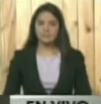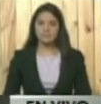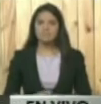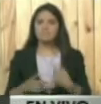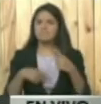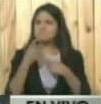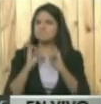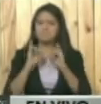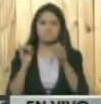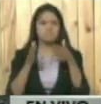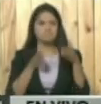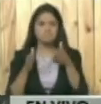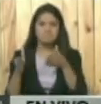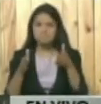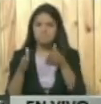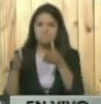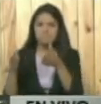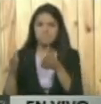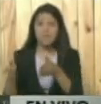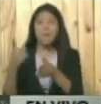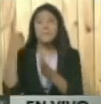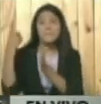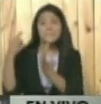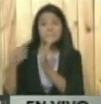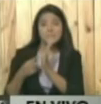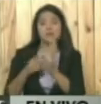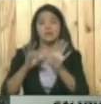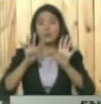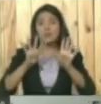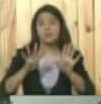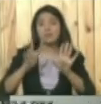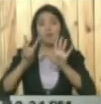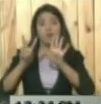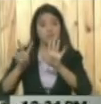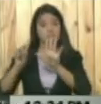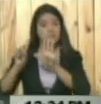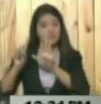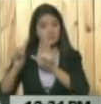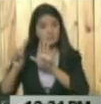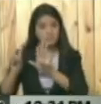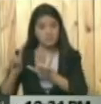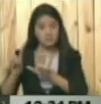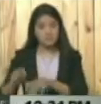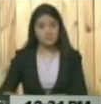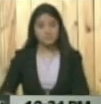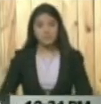recorrer el camino desde Vancouver 1976,